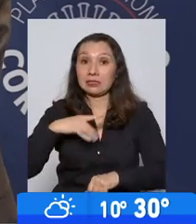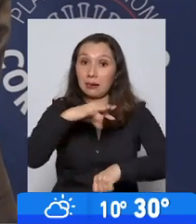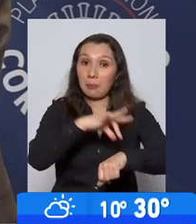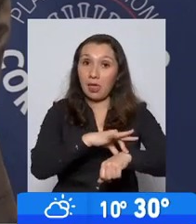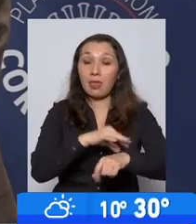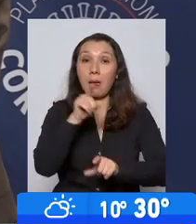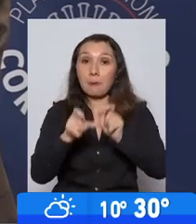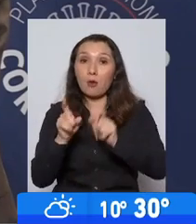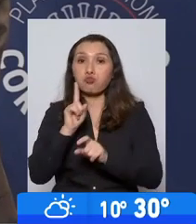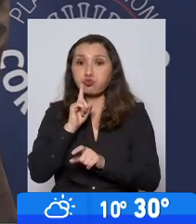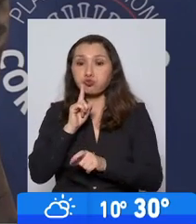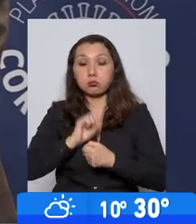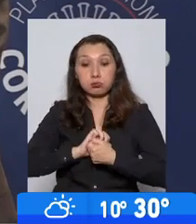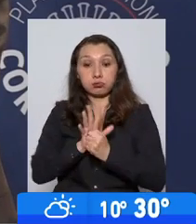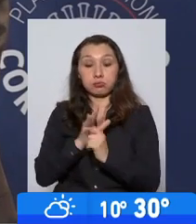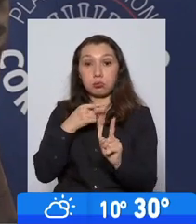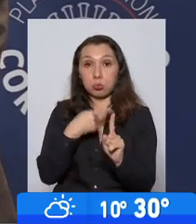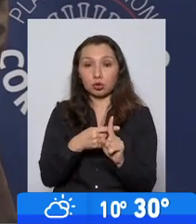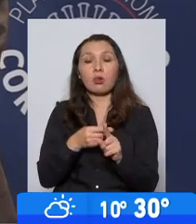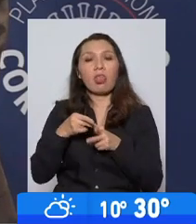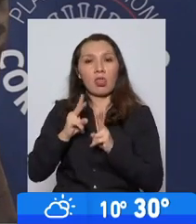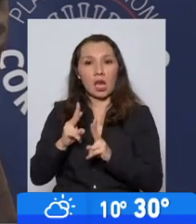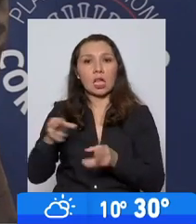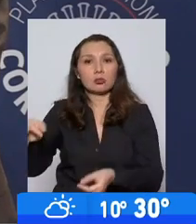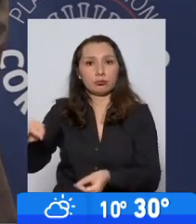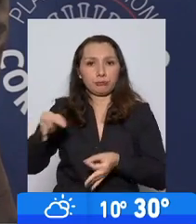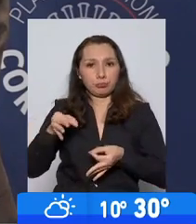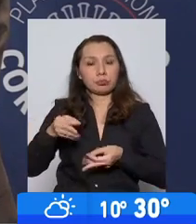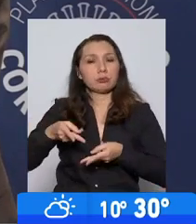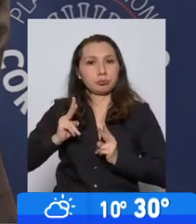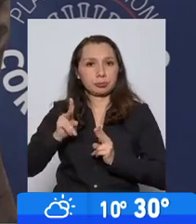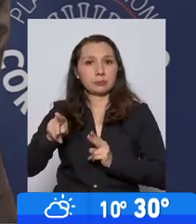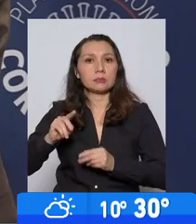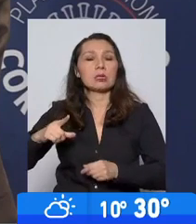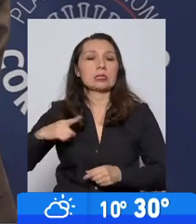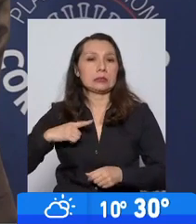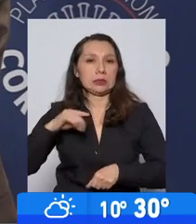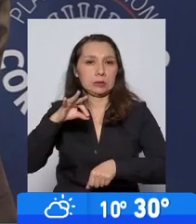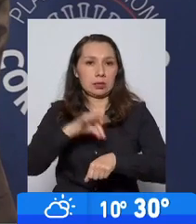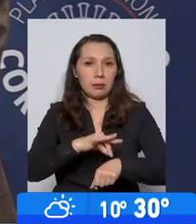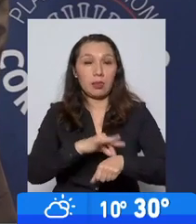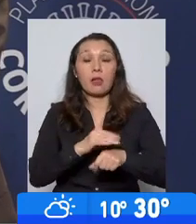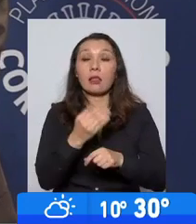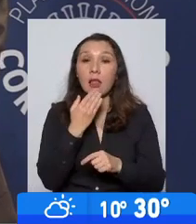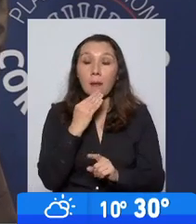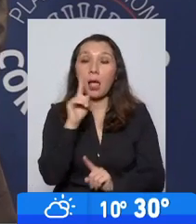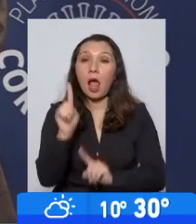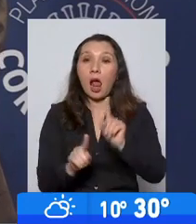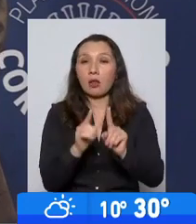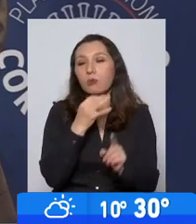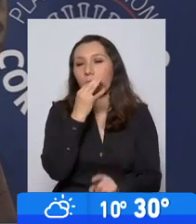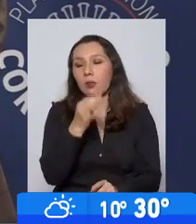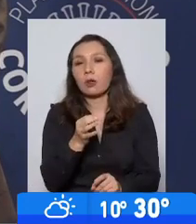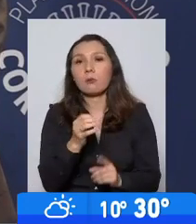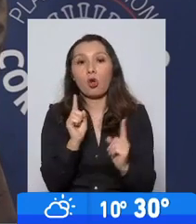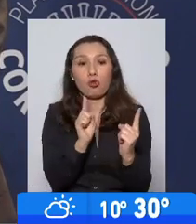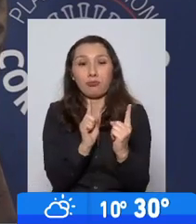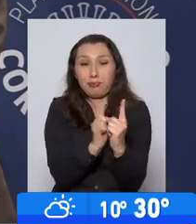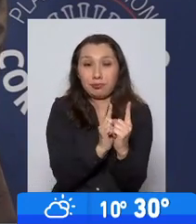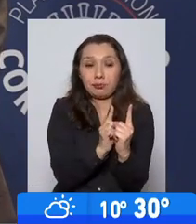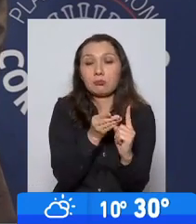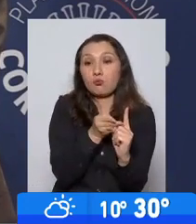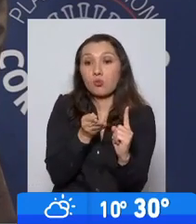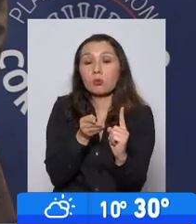las personas que tienen COVID positivo tienen derecho a licencias médicas, y también aquellos que estamos hablando de los contactos